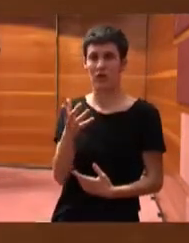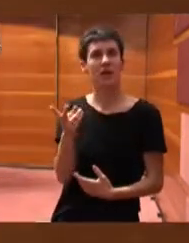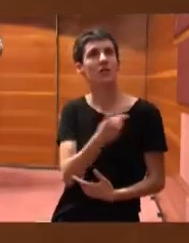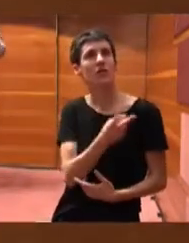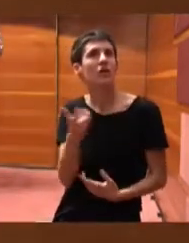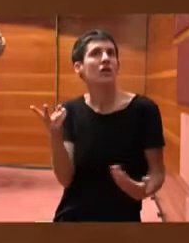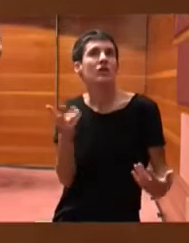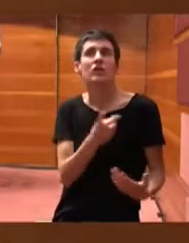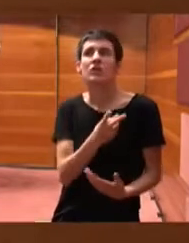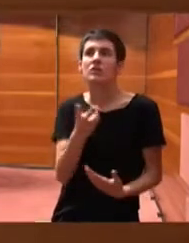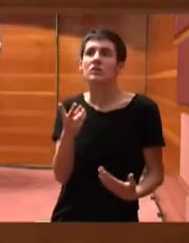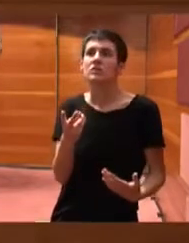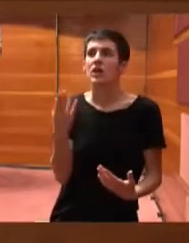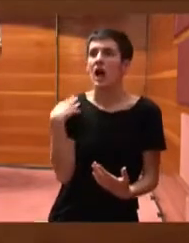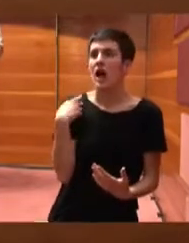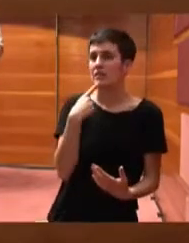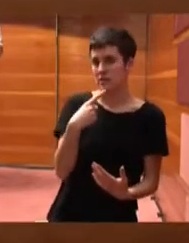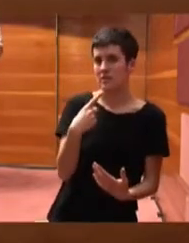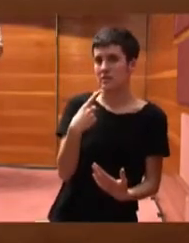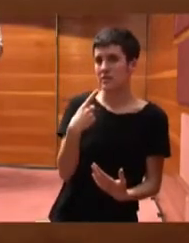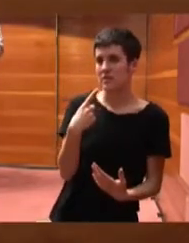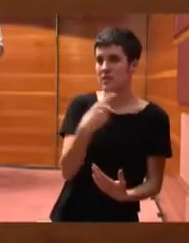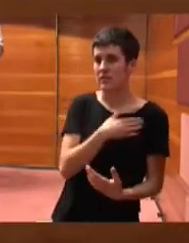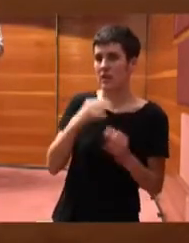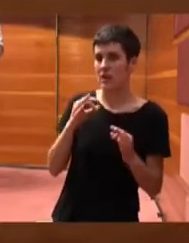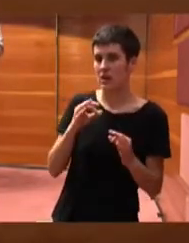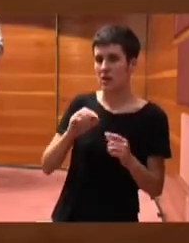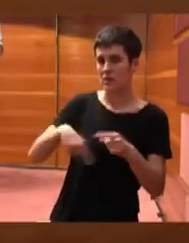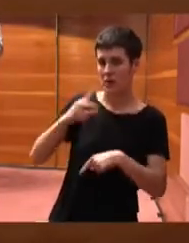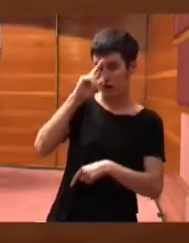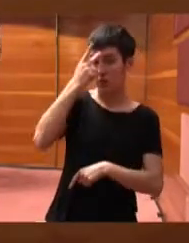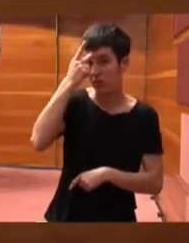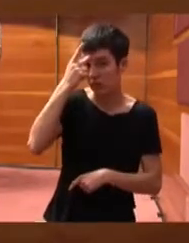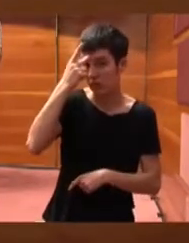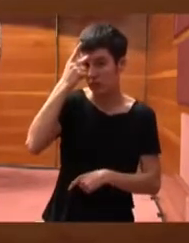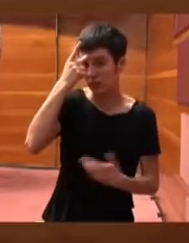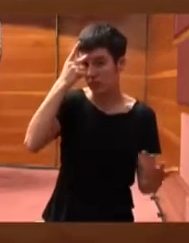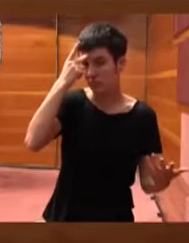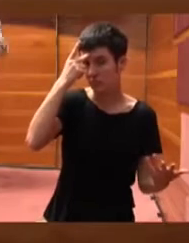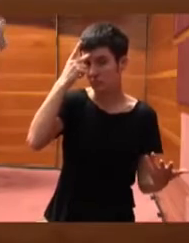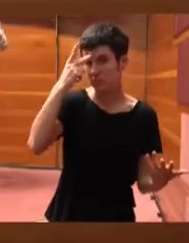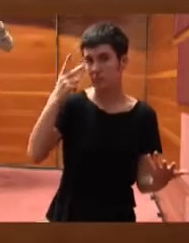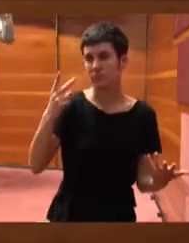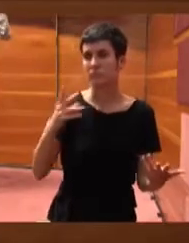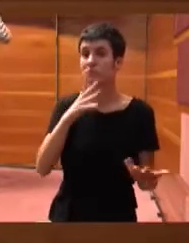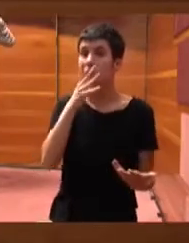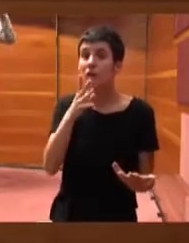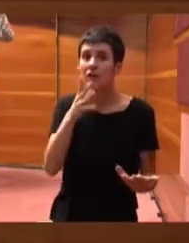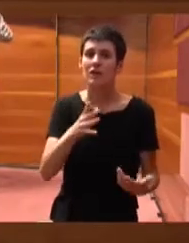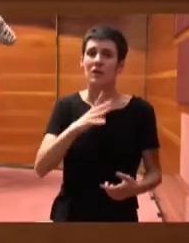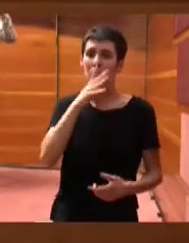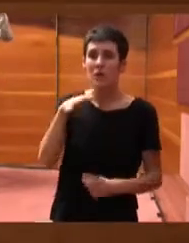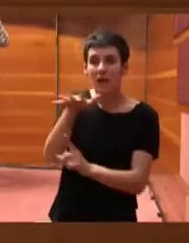comportaron como habían dicho que se iban a comportar? Porque alrededor habían ocurrido